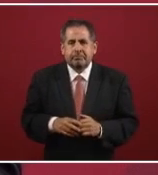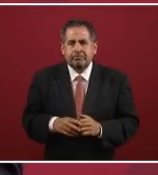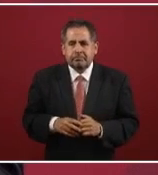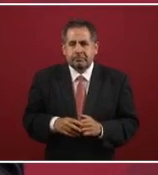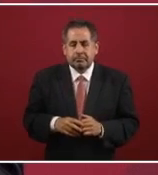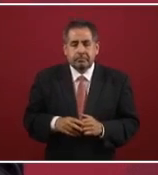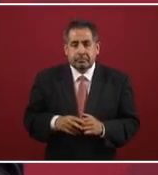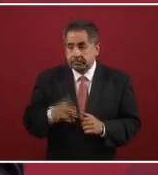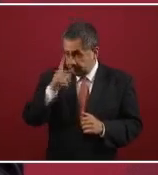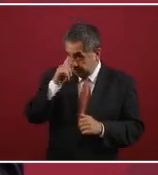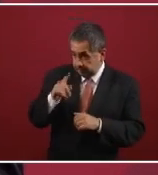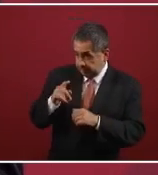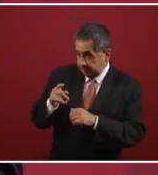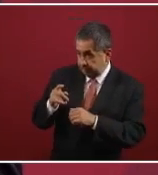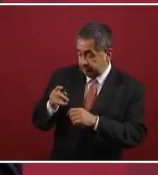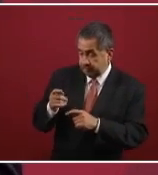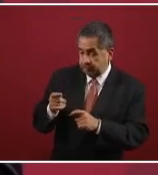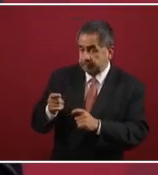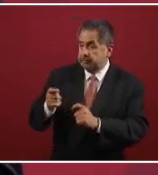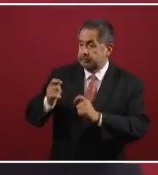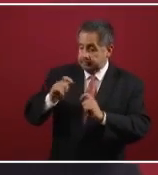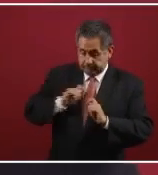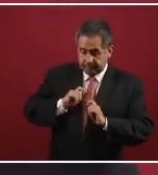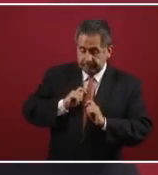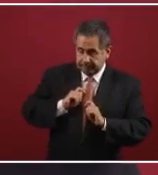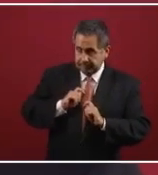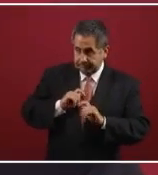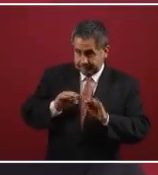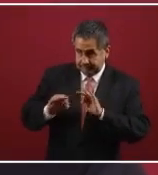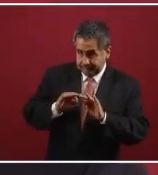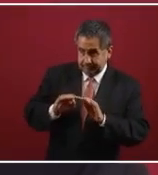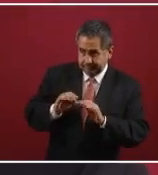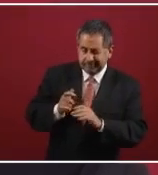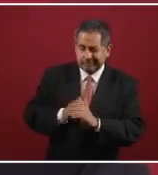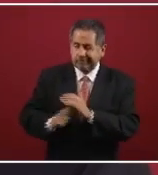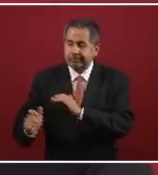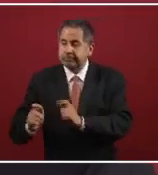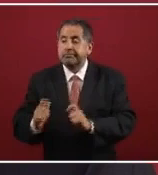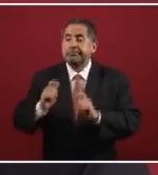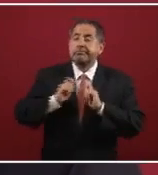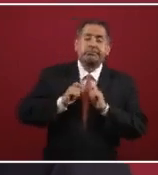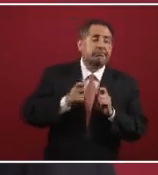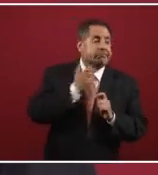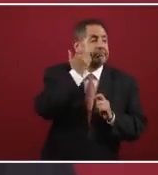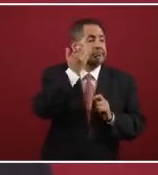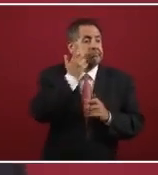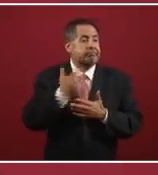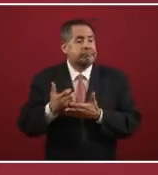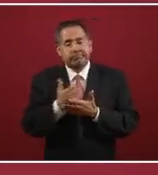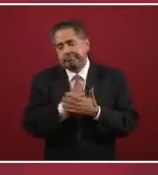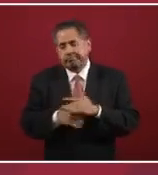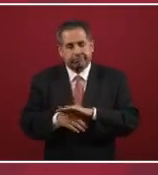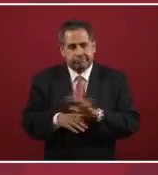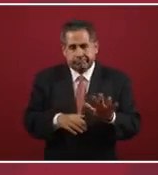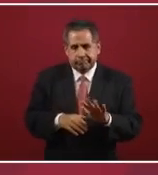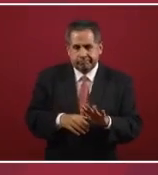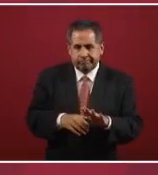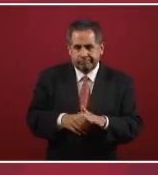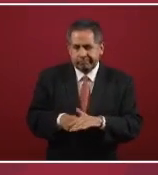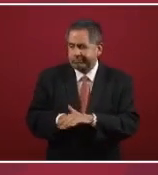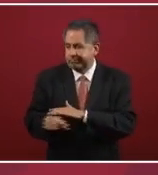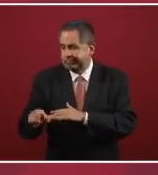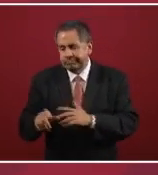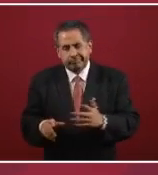de pemex o una compañía que trabajaba para pemex se les extorsionaba